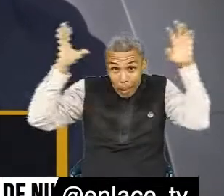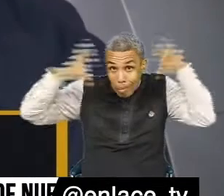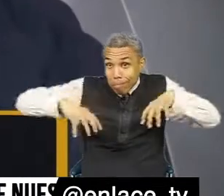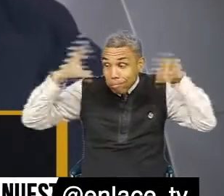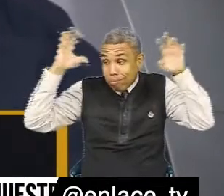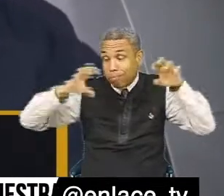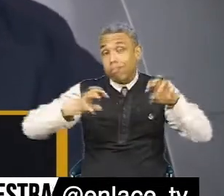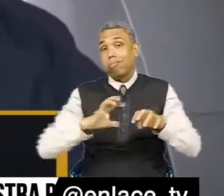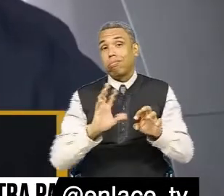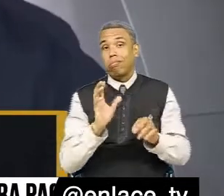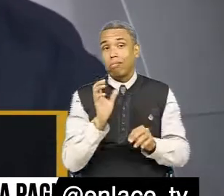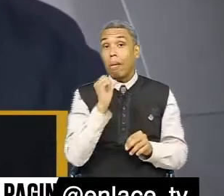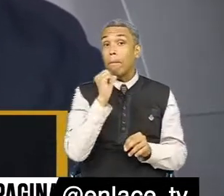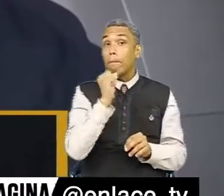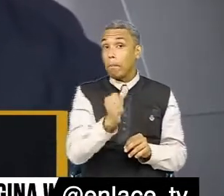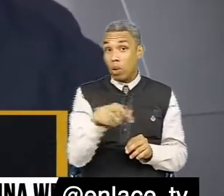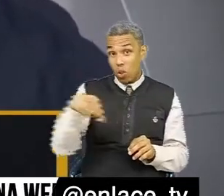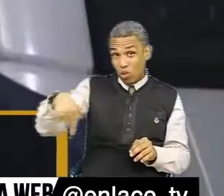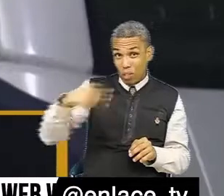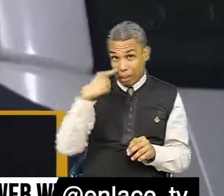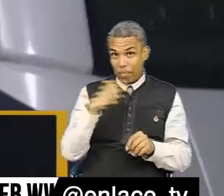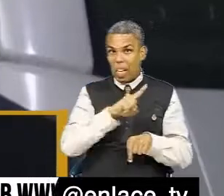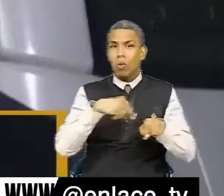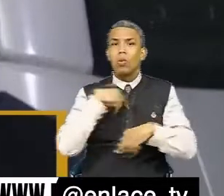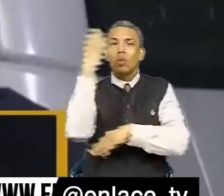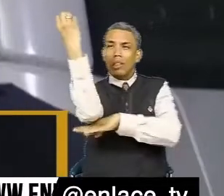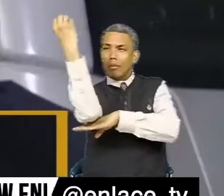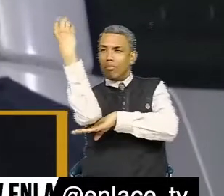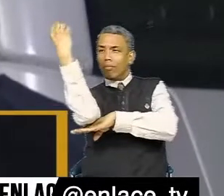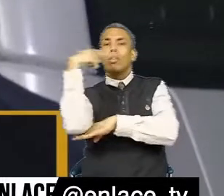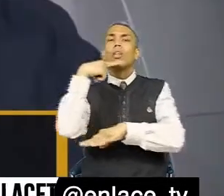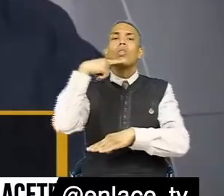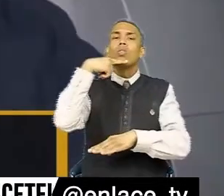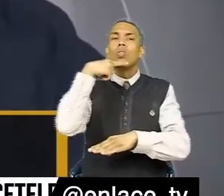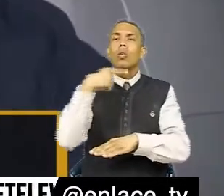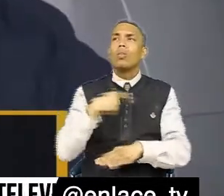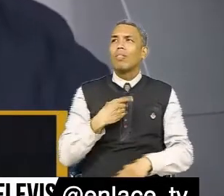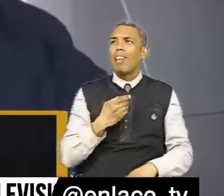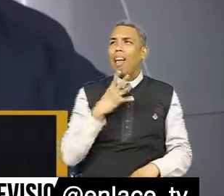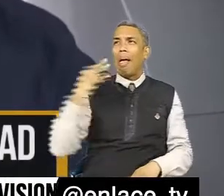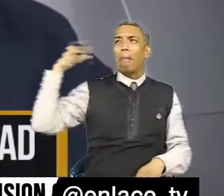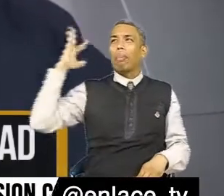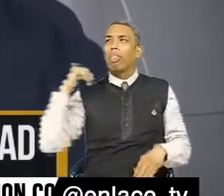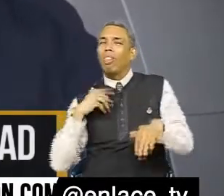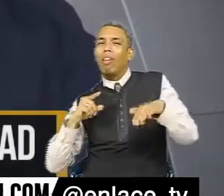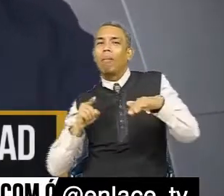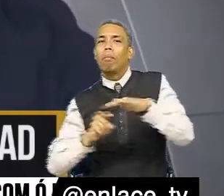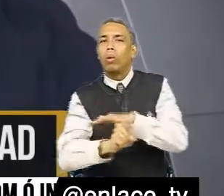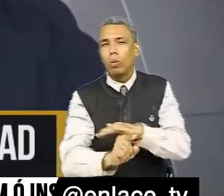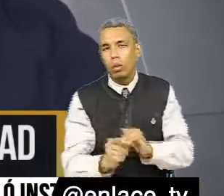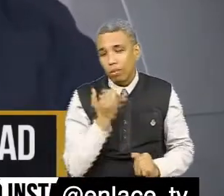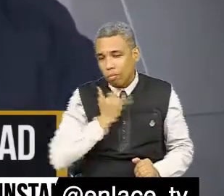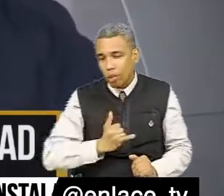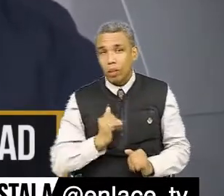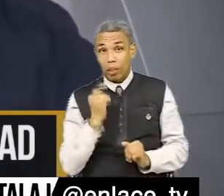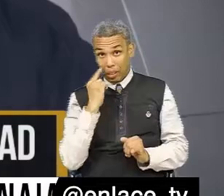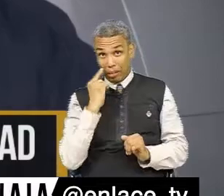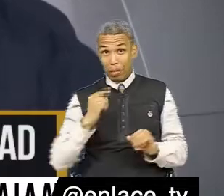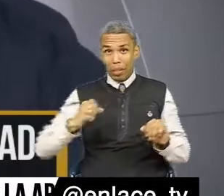sorprendidos ya que omitieron el semáforo ya que omitieron el semáforo la sorpresa fue que la parrillera